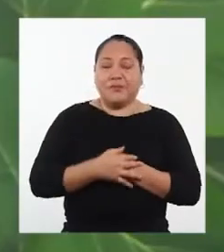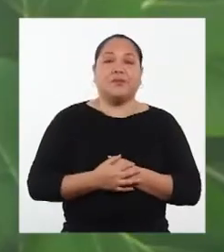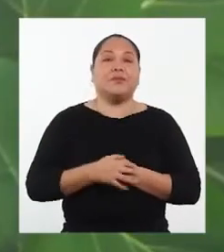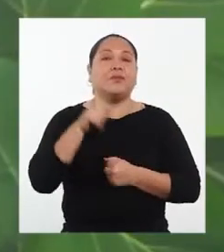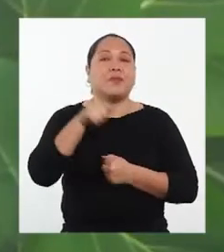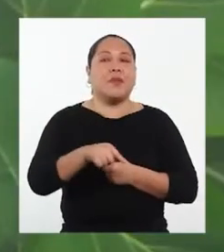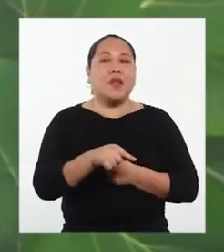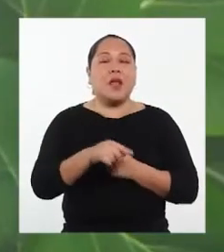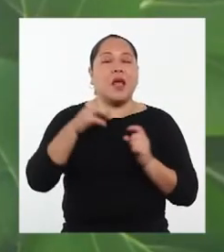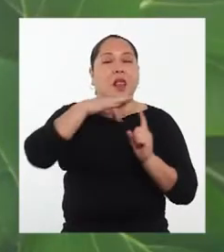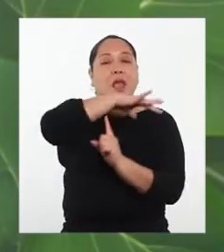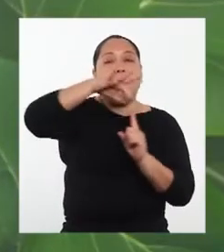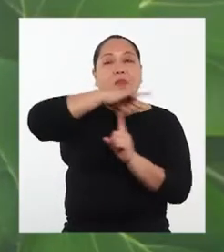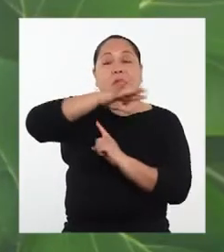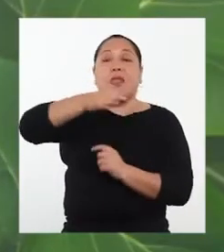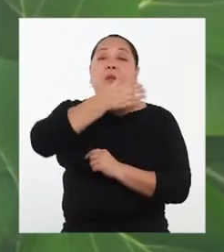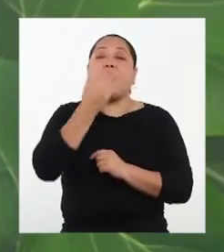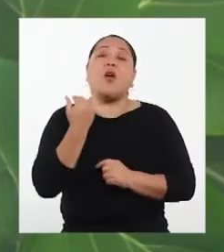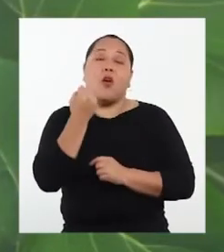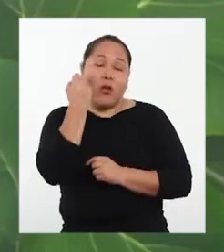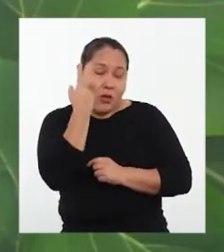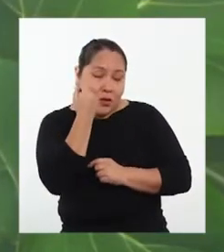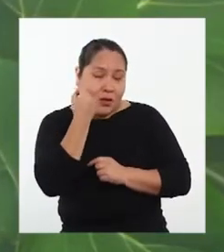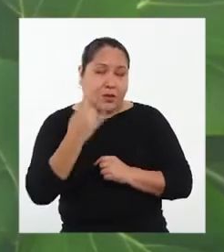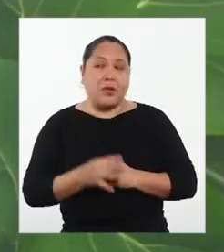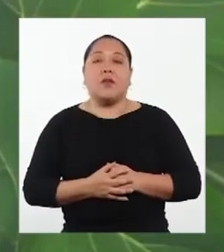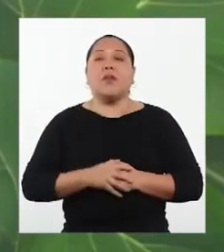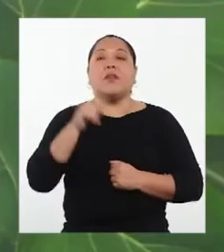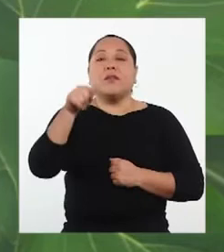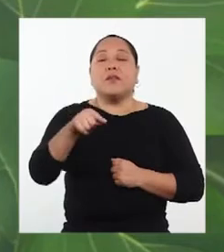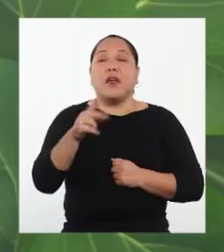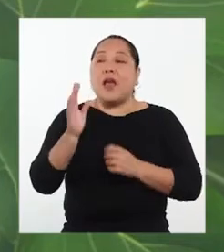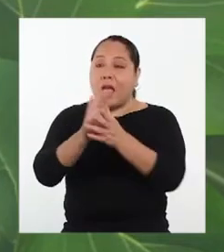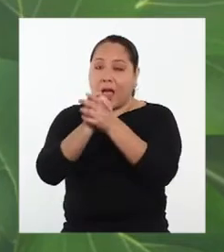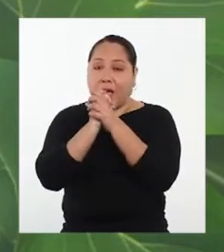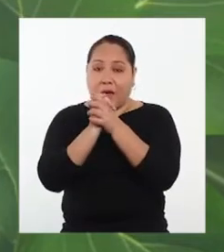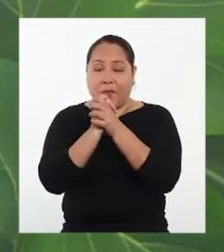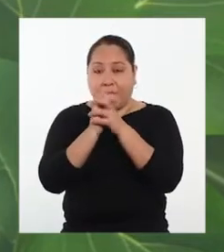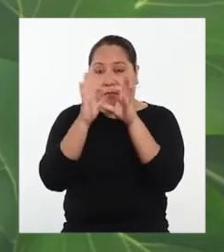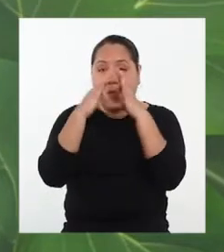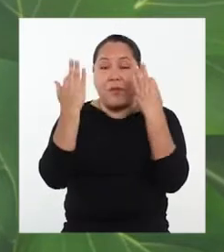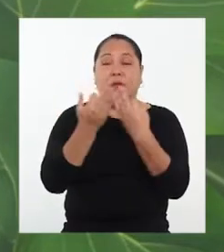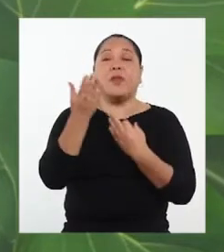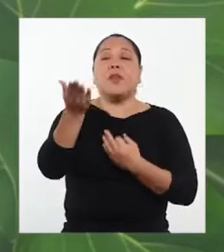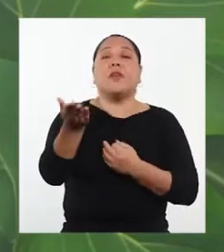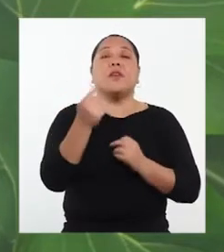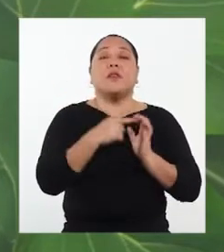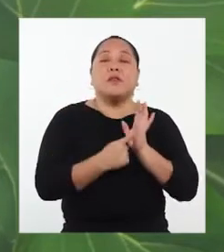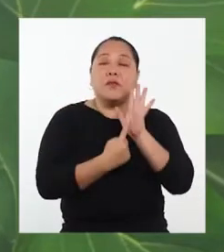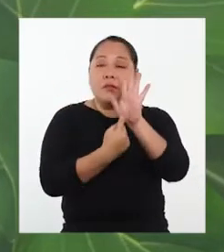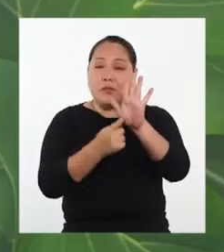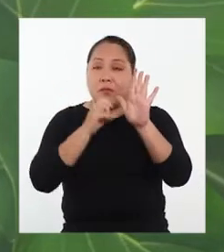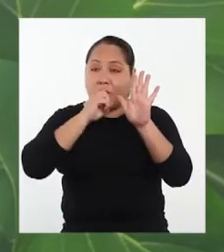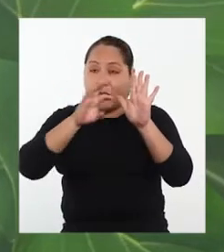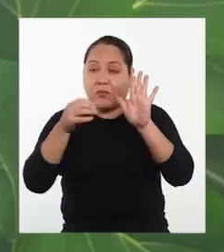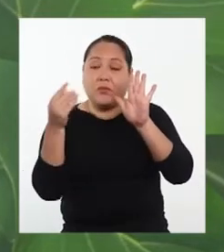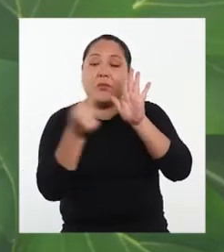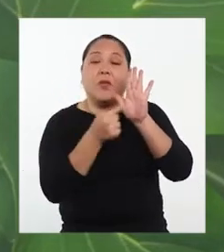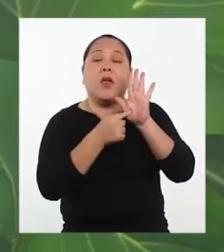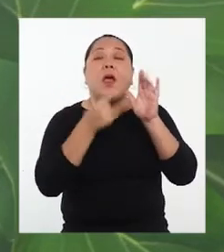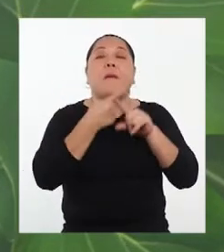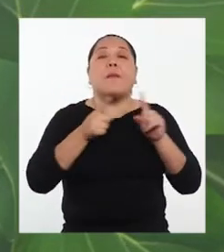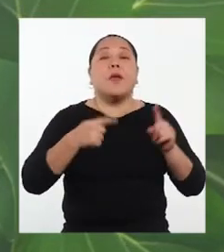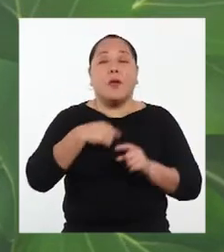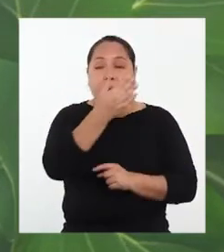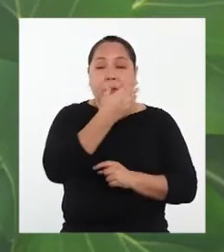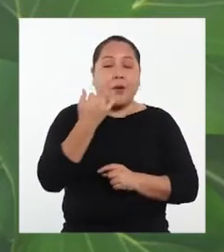Gracias a ustedes, el ambiente mejor comprendemos. A nuestros familiares esto les diremos,